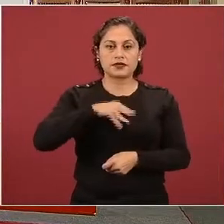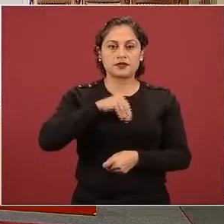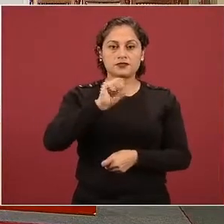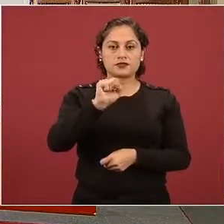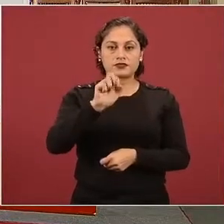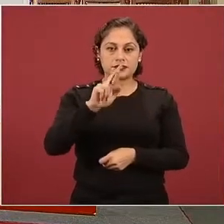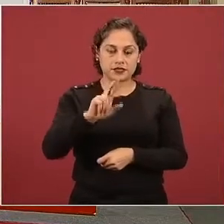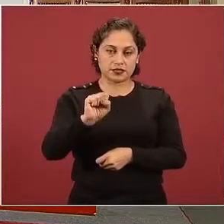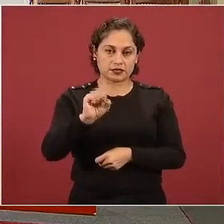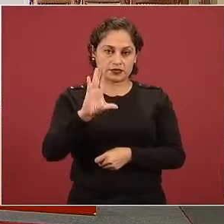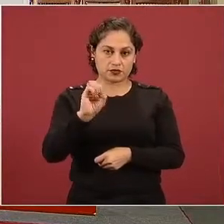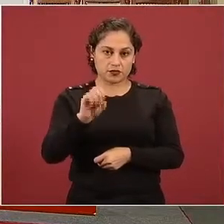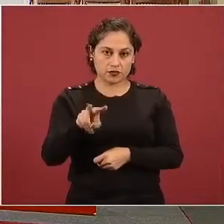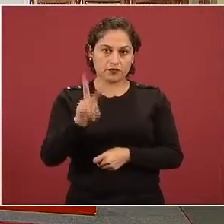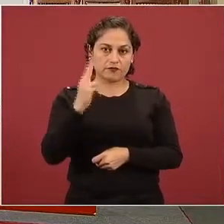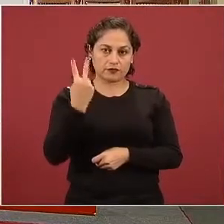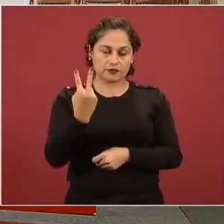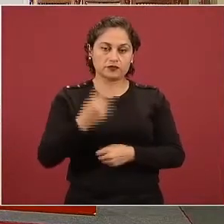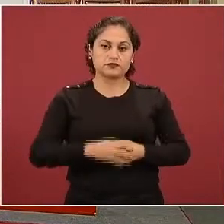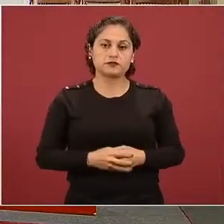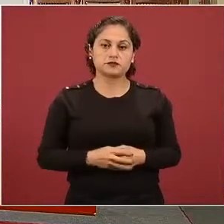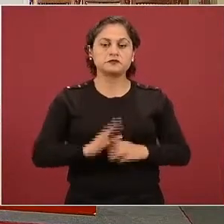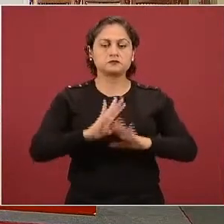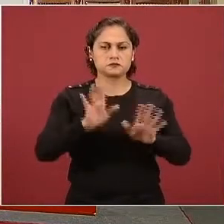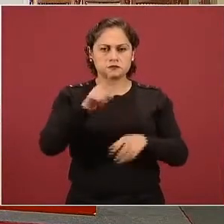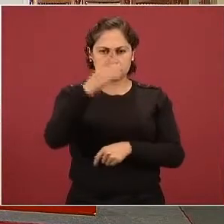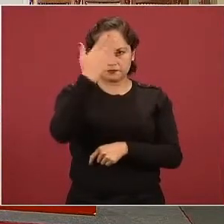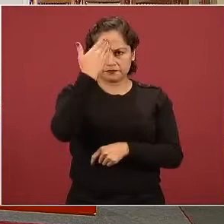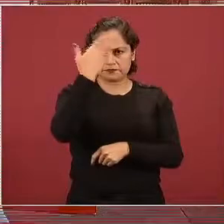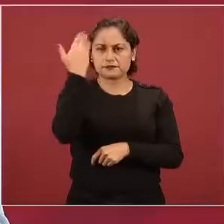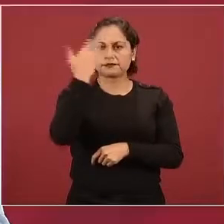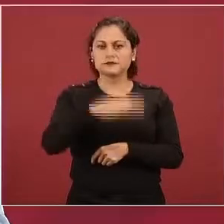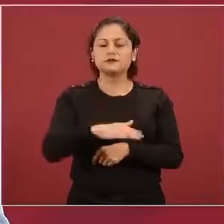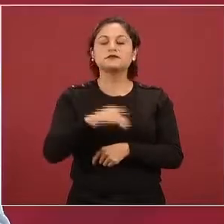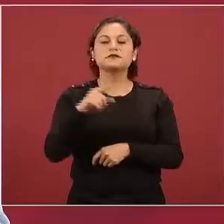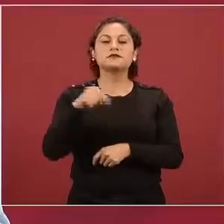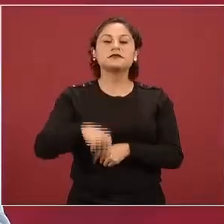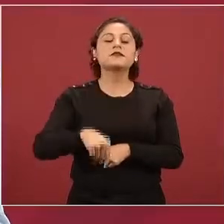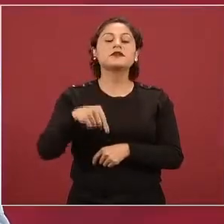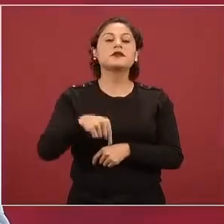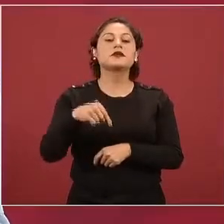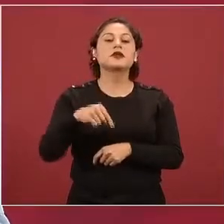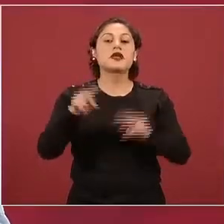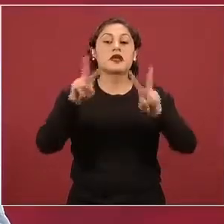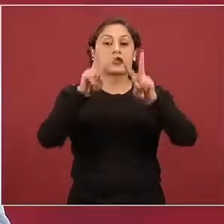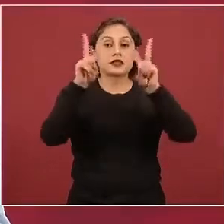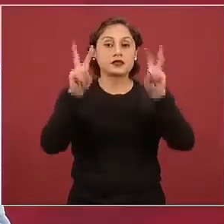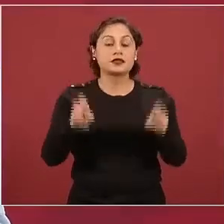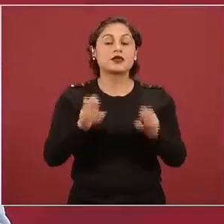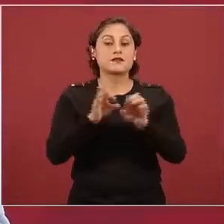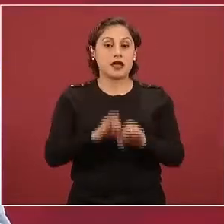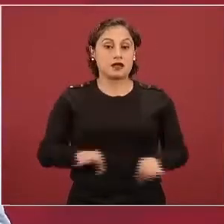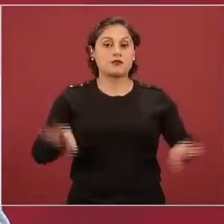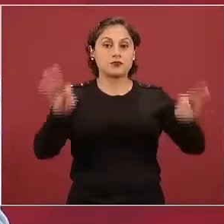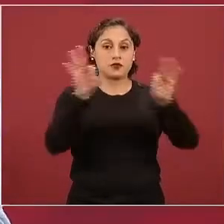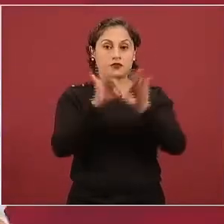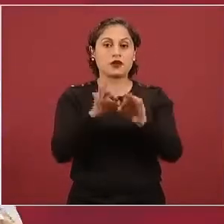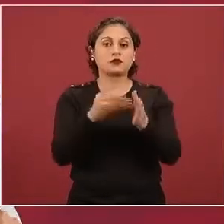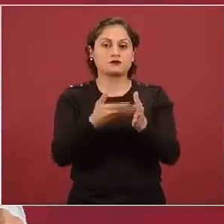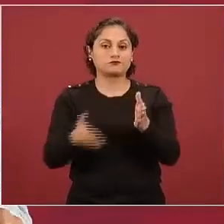es costumbre, vamos a tener un elemento temático que consideramos puede ser de especial interés ahora durante los tiempos del